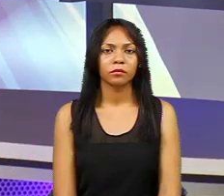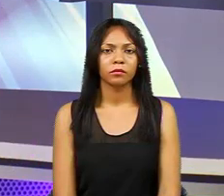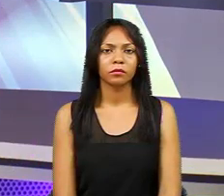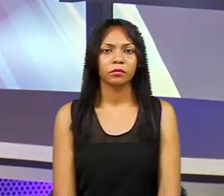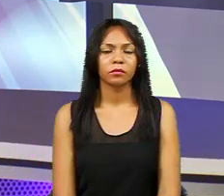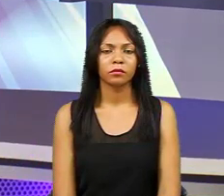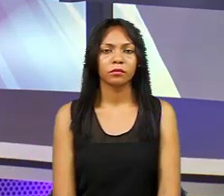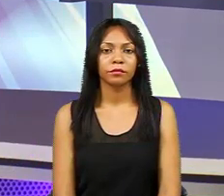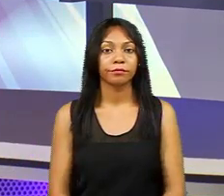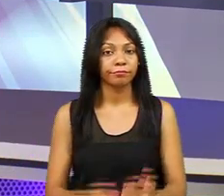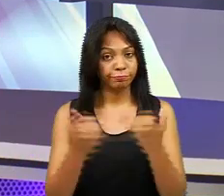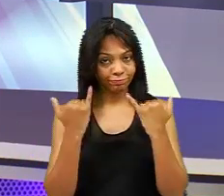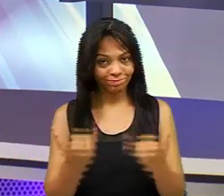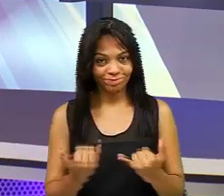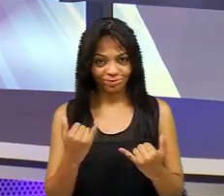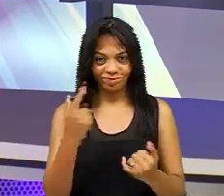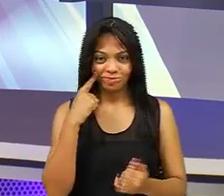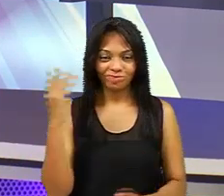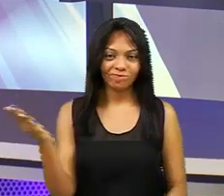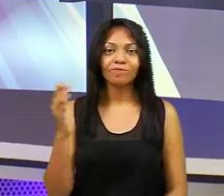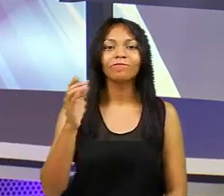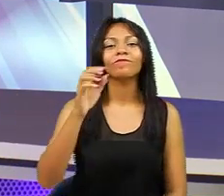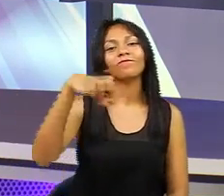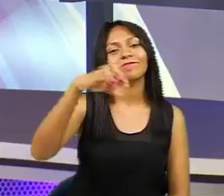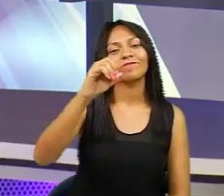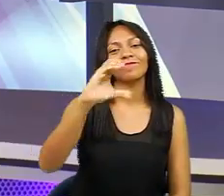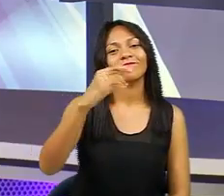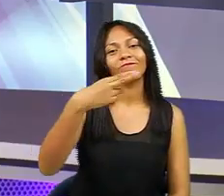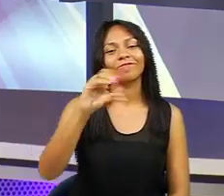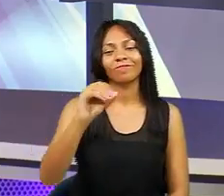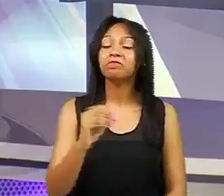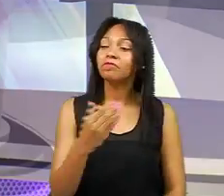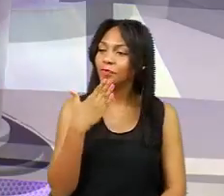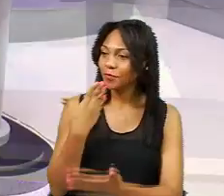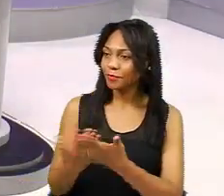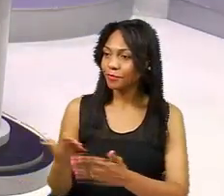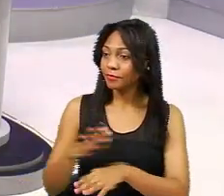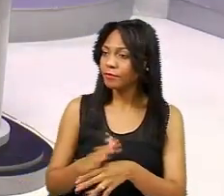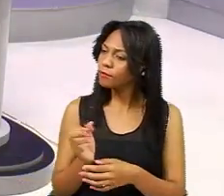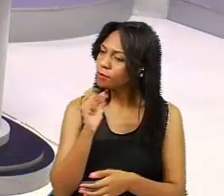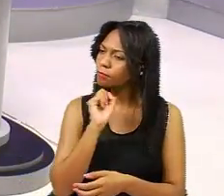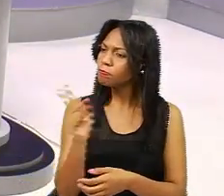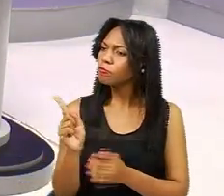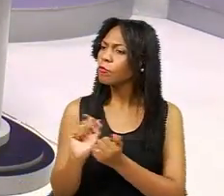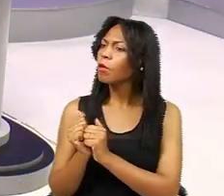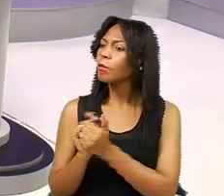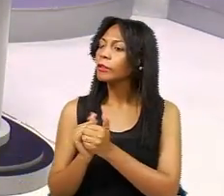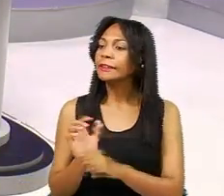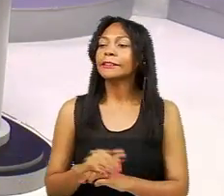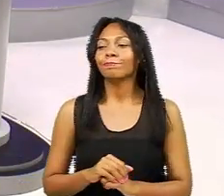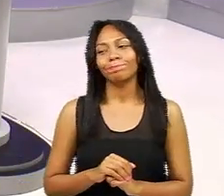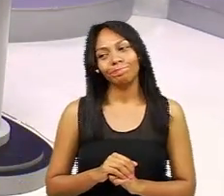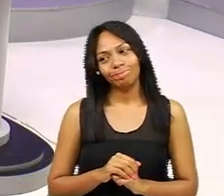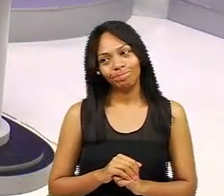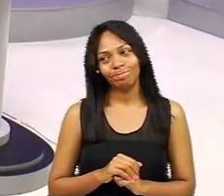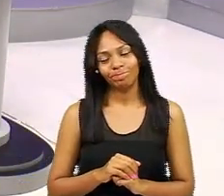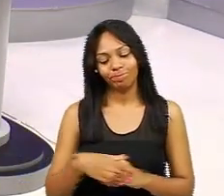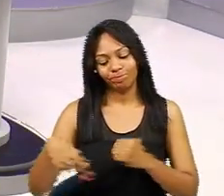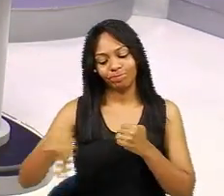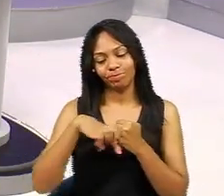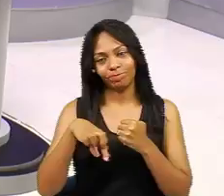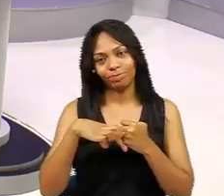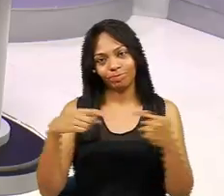Es el momento de saludar a mi compañero Luis Alfonso "El Pocho" Molina. Pocho, muy buenas tardes. Y en deportes, cancelado el compromiso por esta fecha de Alianza